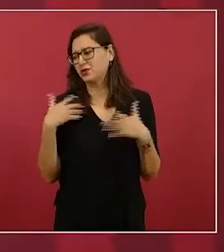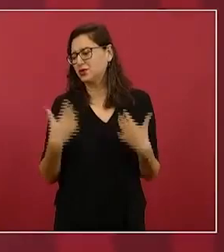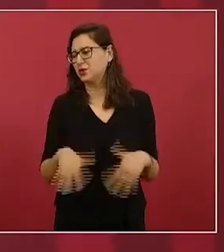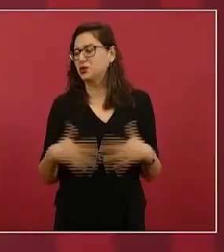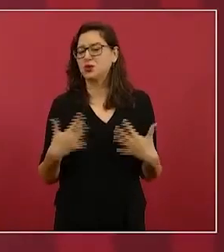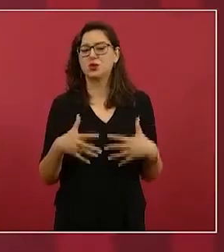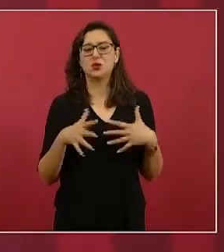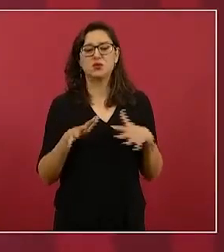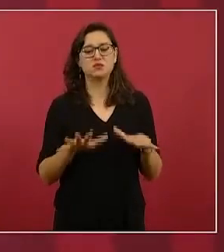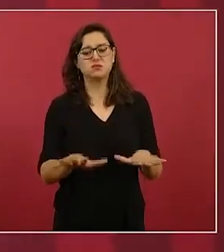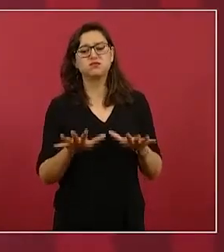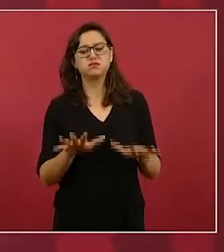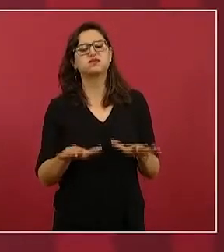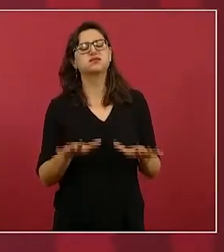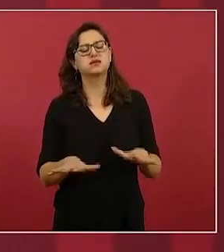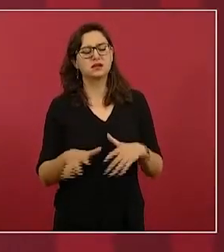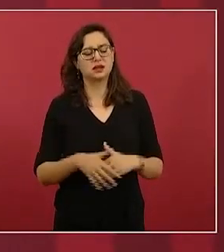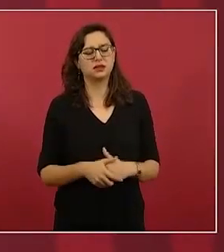¿Qué es